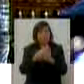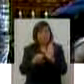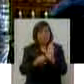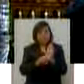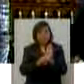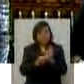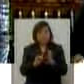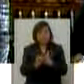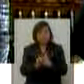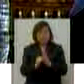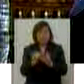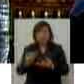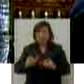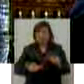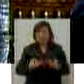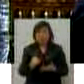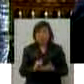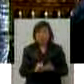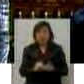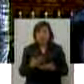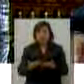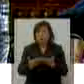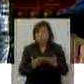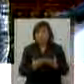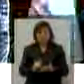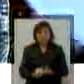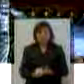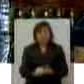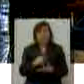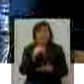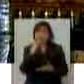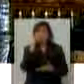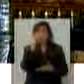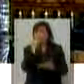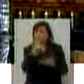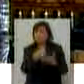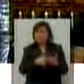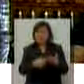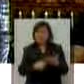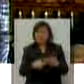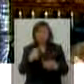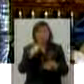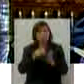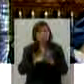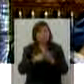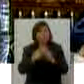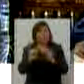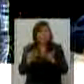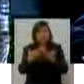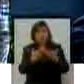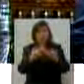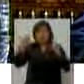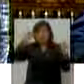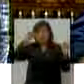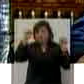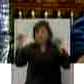los presupuestos de la escuela de Bellas Artes de La Academia del folklore la escuela nacional de folklore